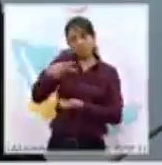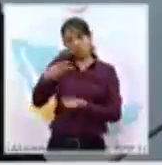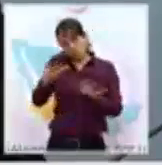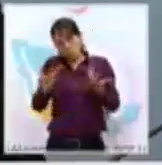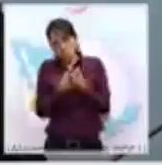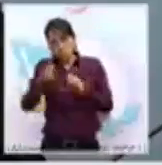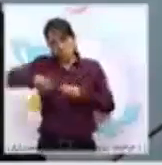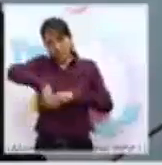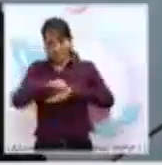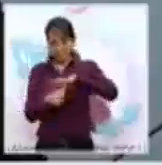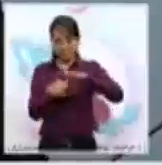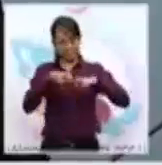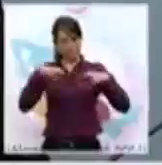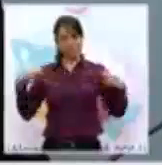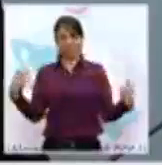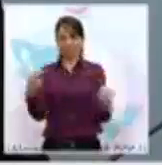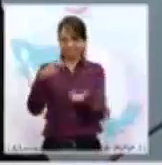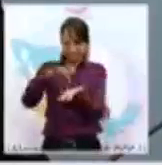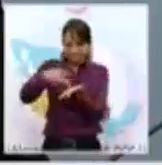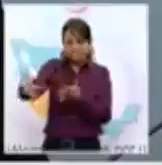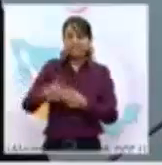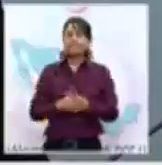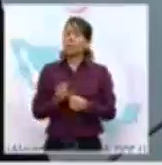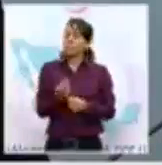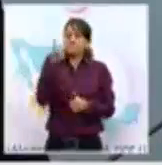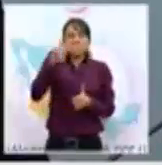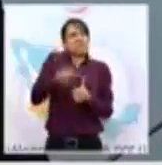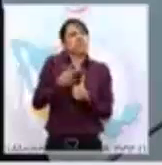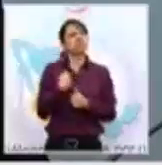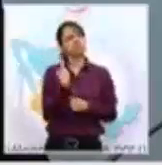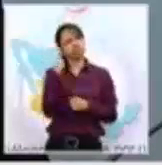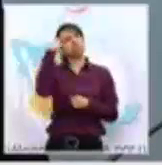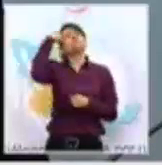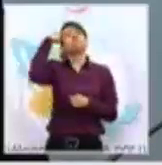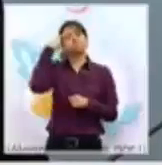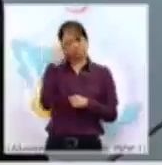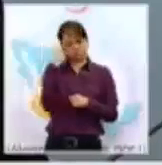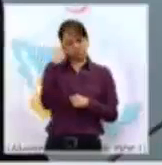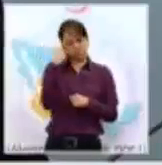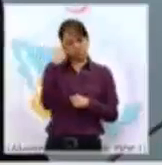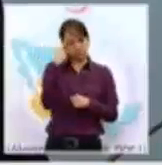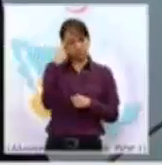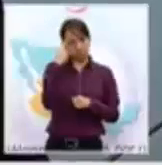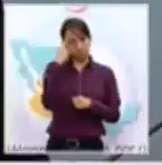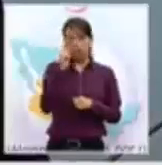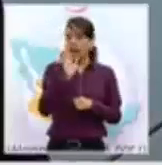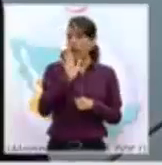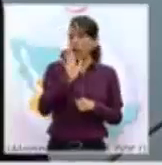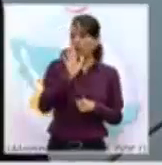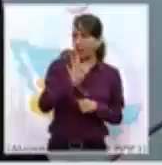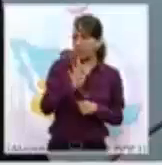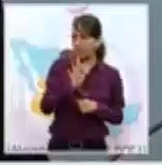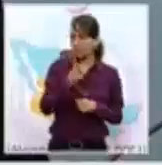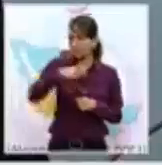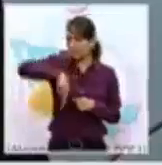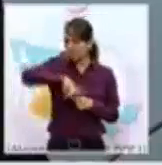Lo que primero se me viene a la cabeza es que, así como nos parece que México es eterno, no ha existido